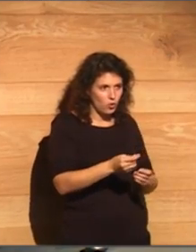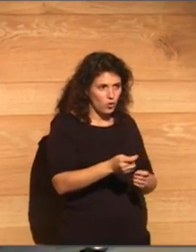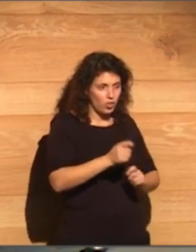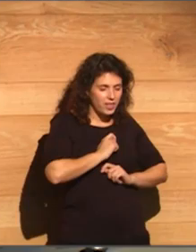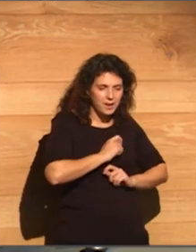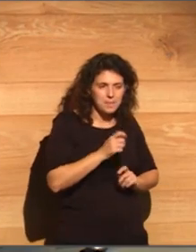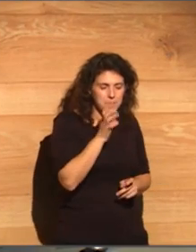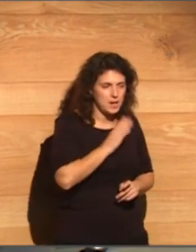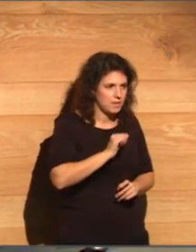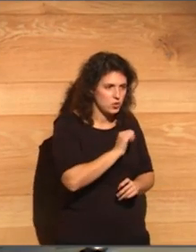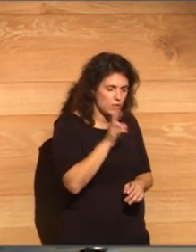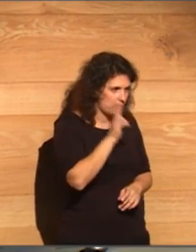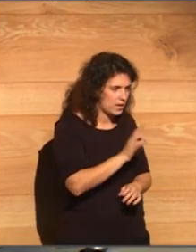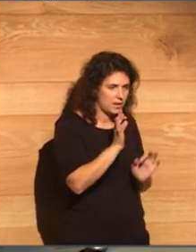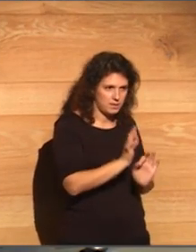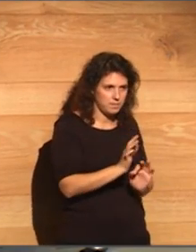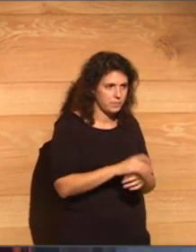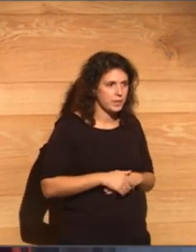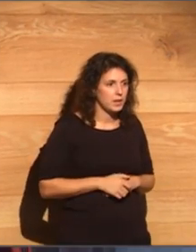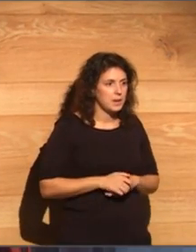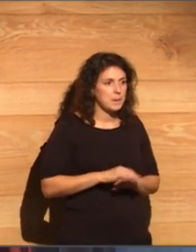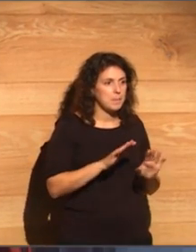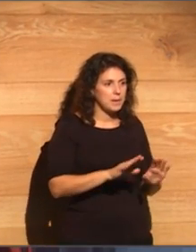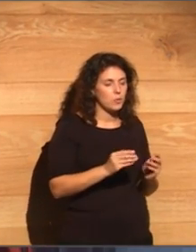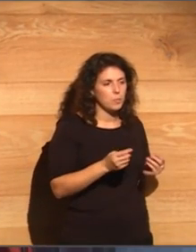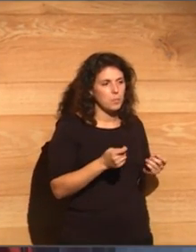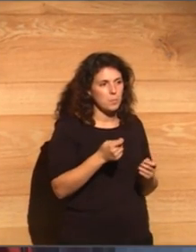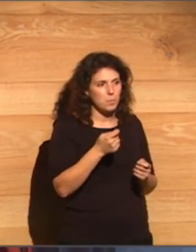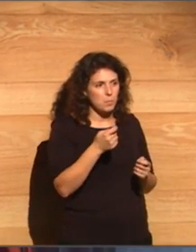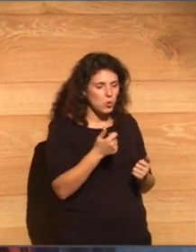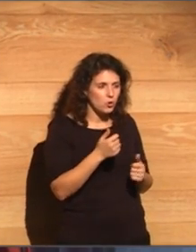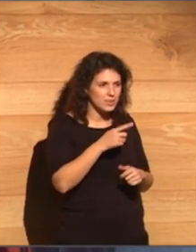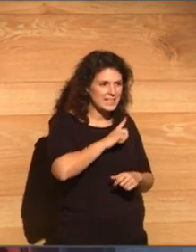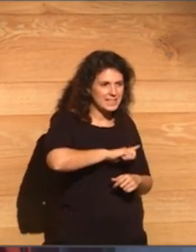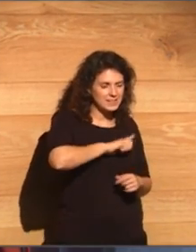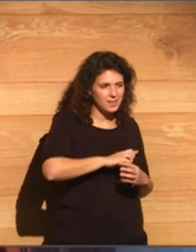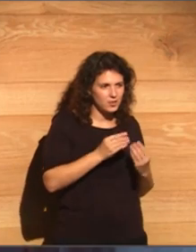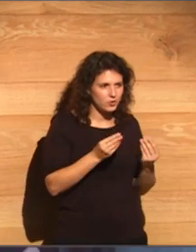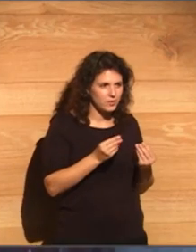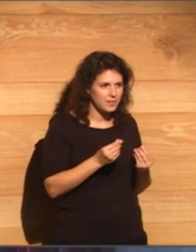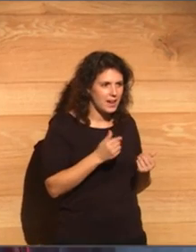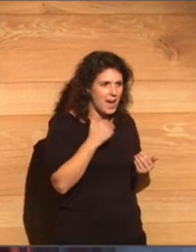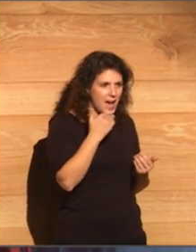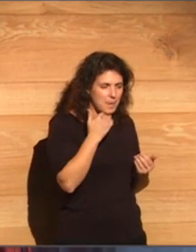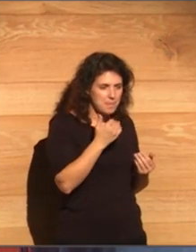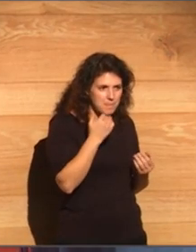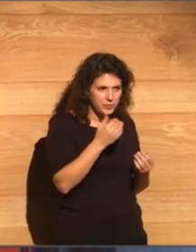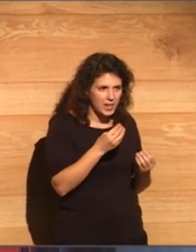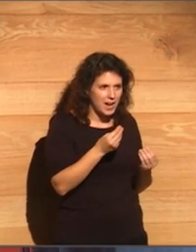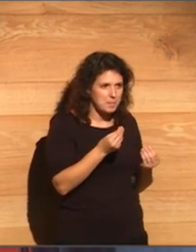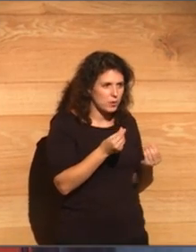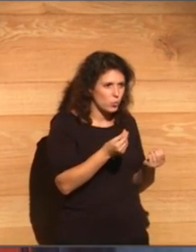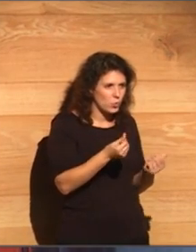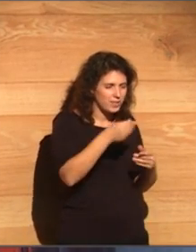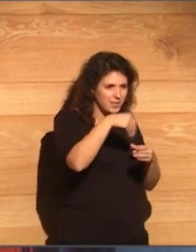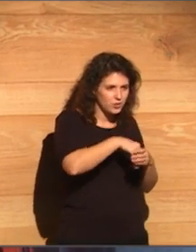y hay que verla. Pero me produce un enorme desasosiego, porque me da la sensación de que la amargura que ha estado siempre presente en el